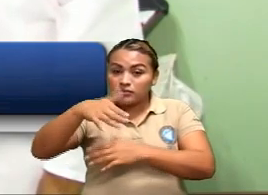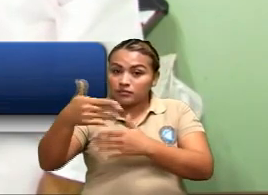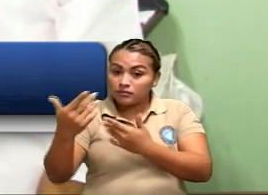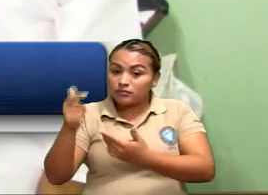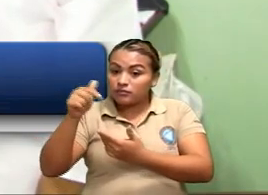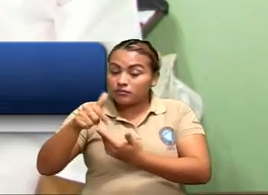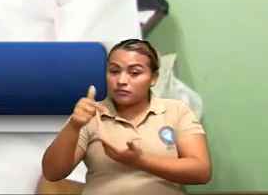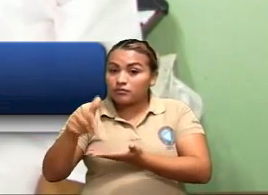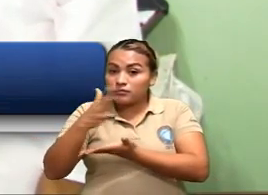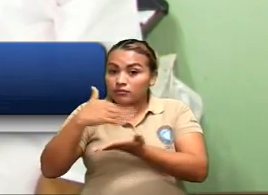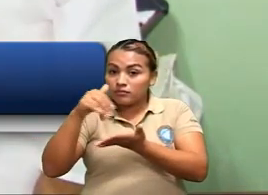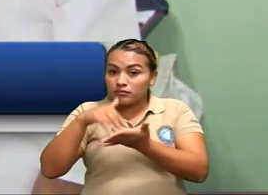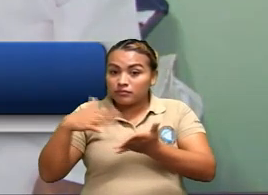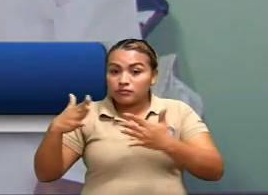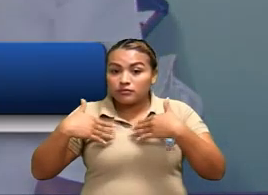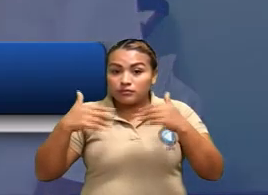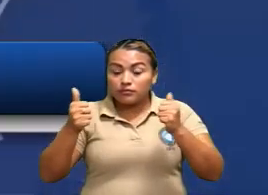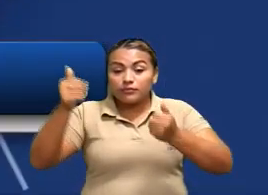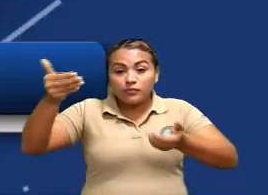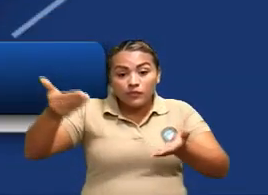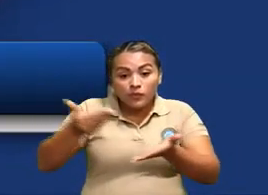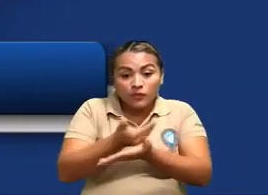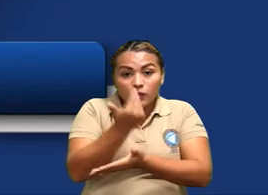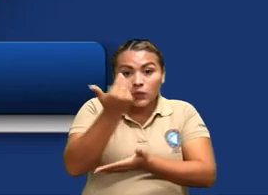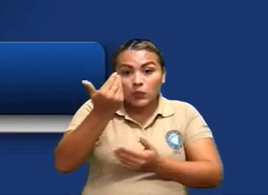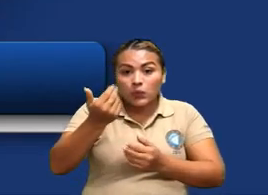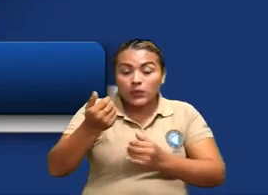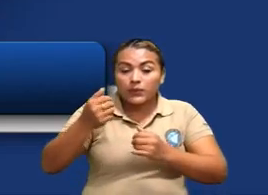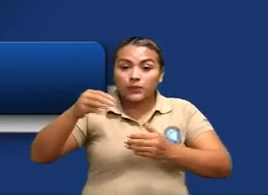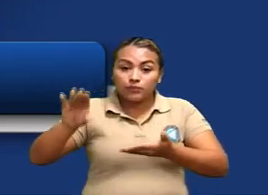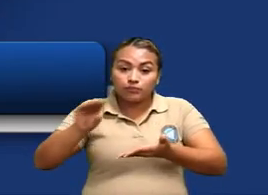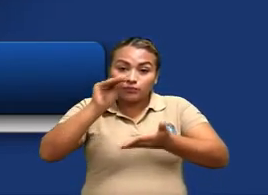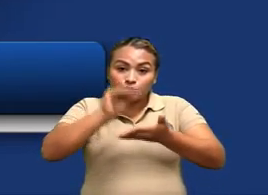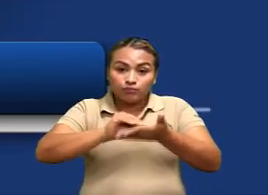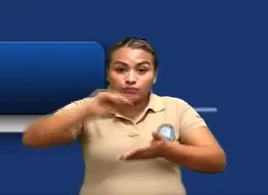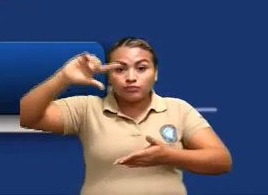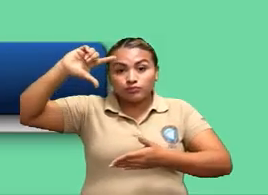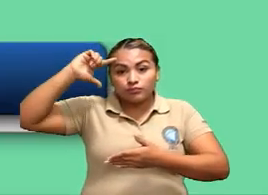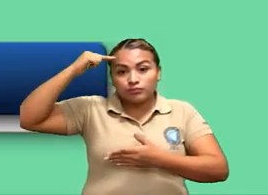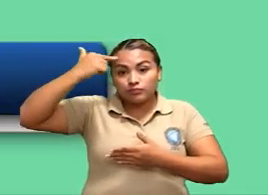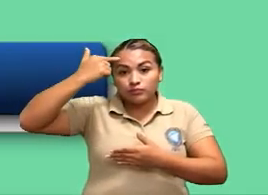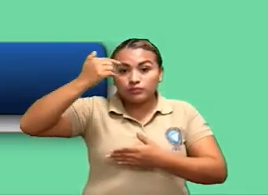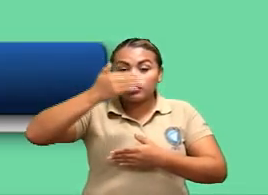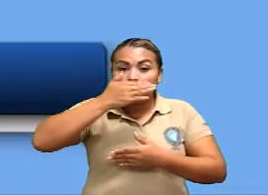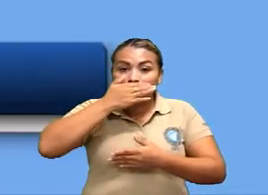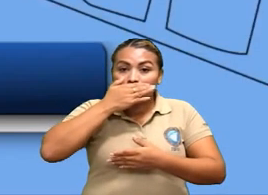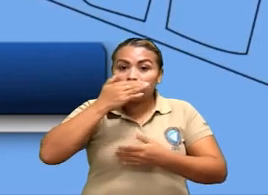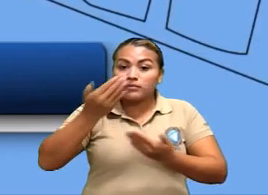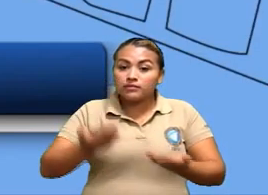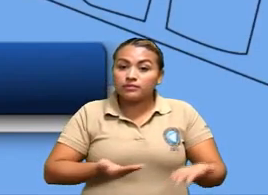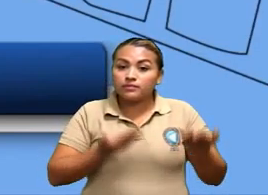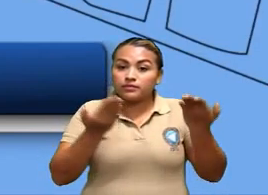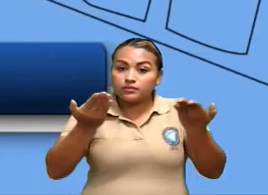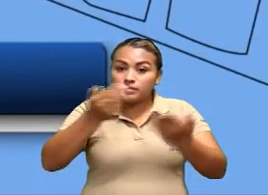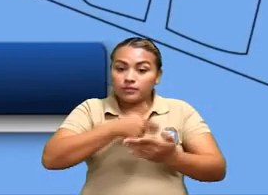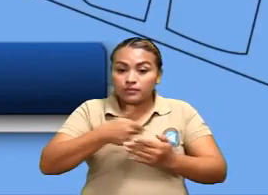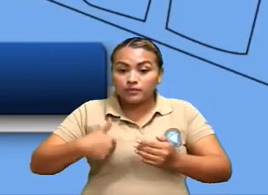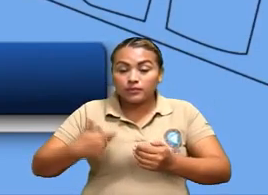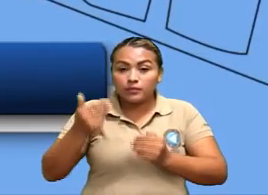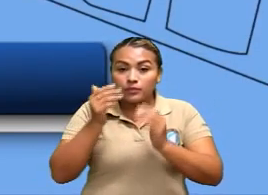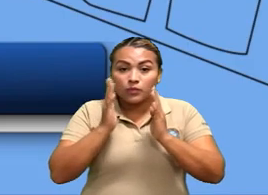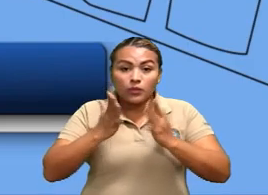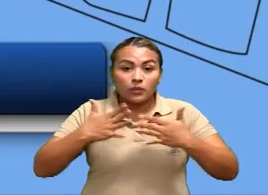nuevo, pues. Es algo nuevo que ha implementado el gobierno con el objetivo de llevar o garantizar una salud integral en